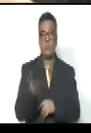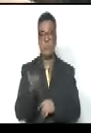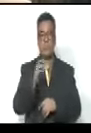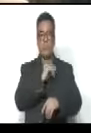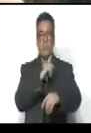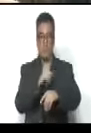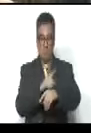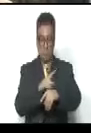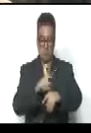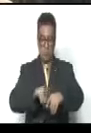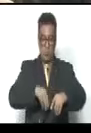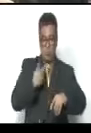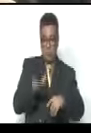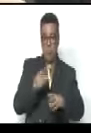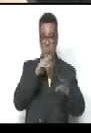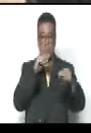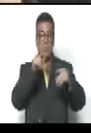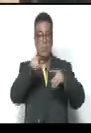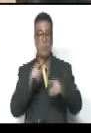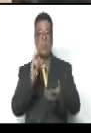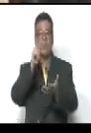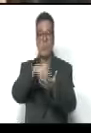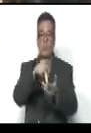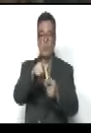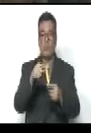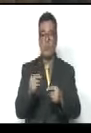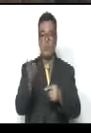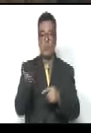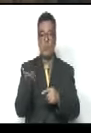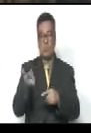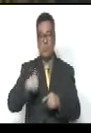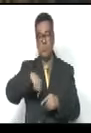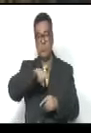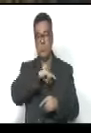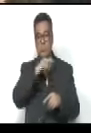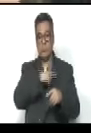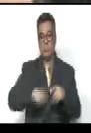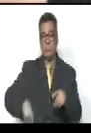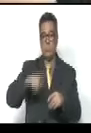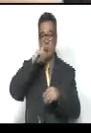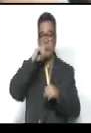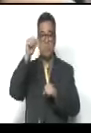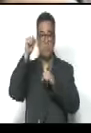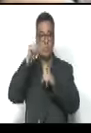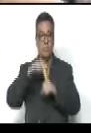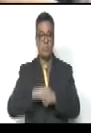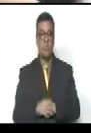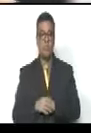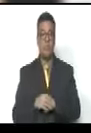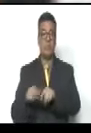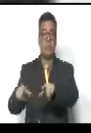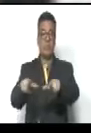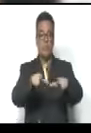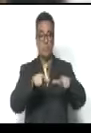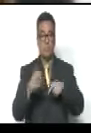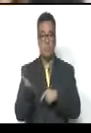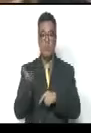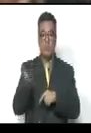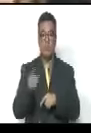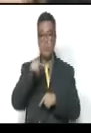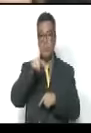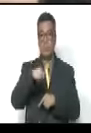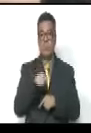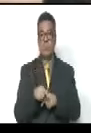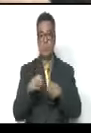poder hablar sobre esta participación extraordinaria de nuestro presidente Nicolás Maduro. Un espacio importante ya que